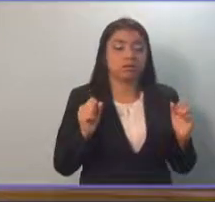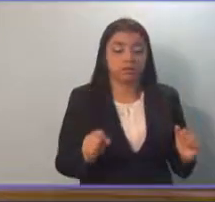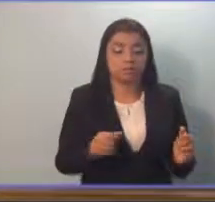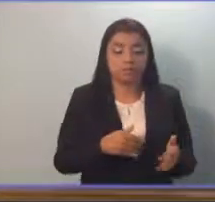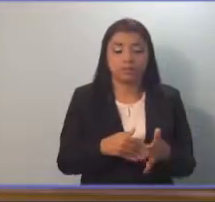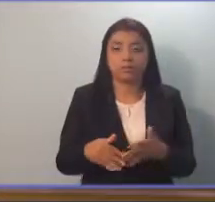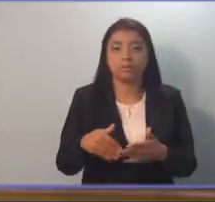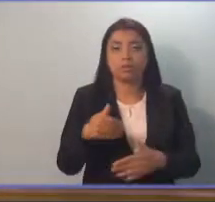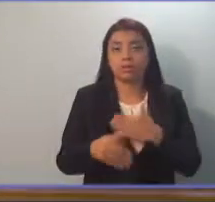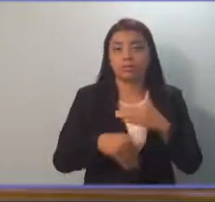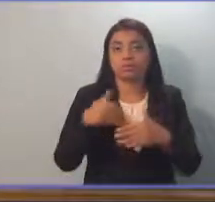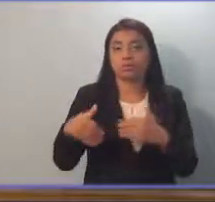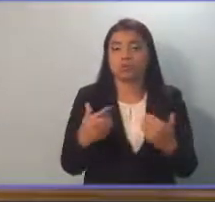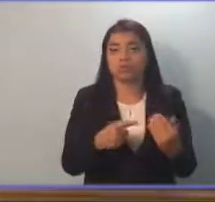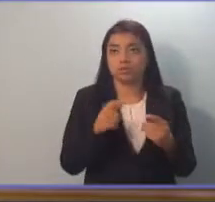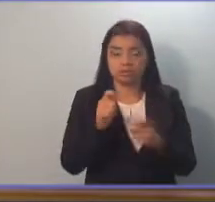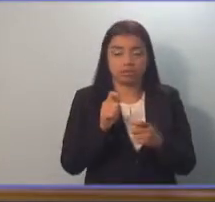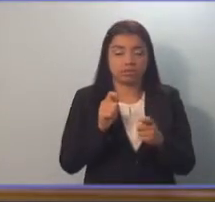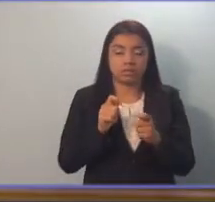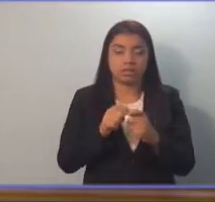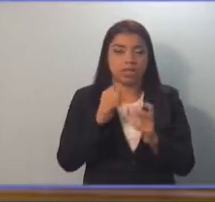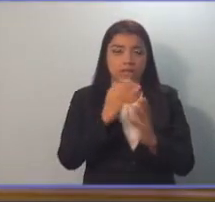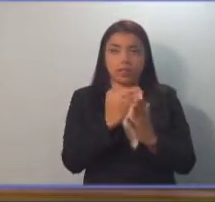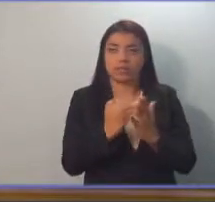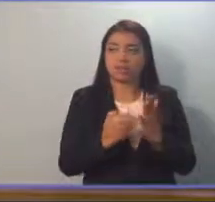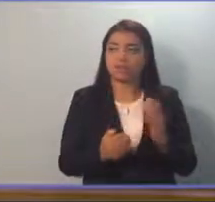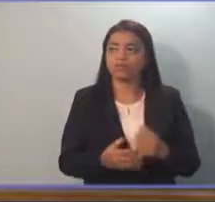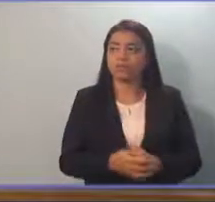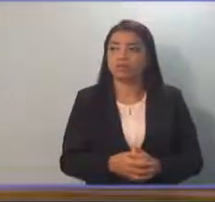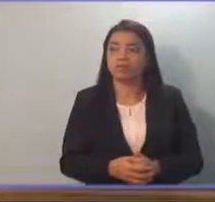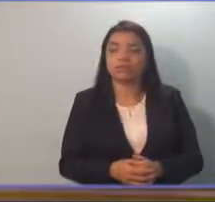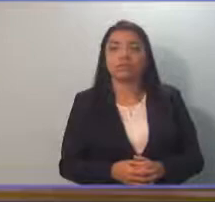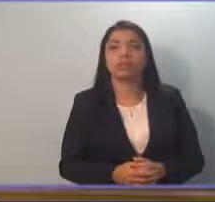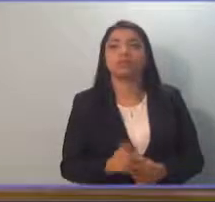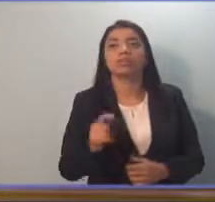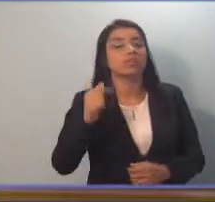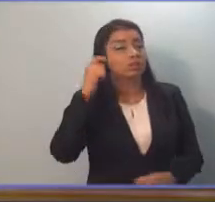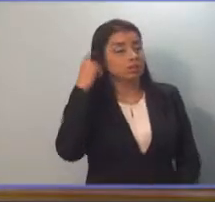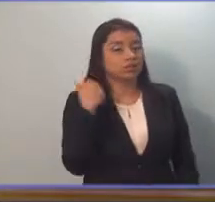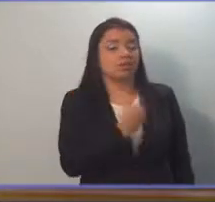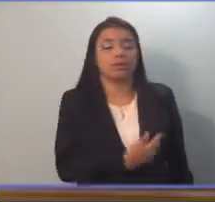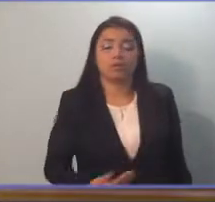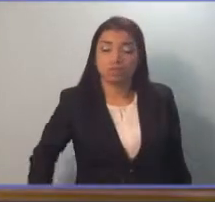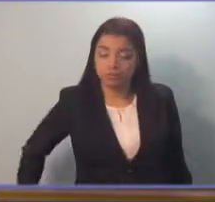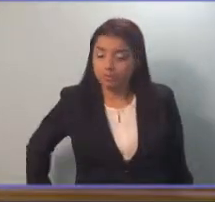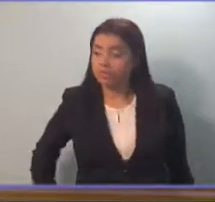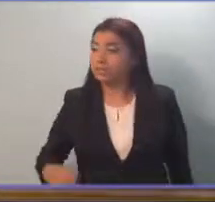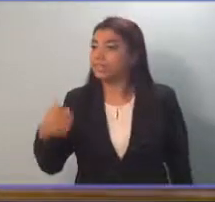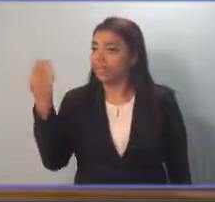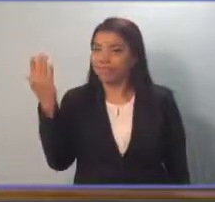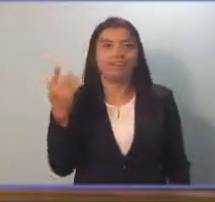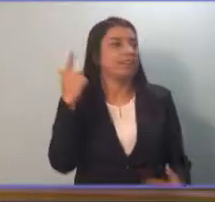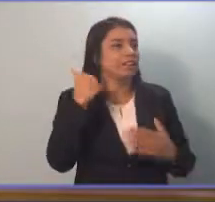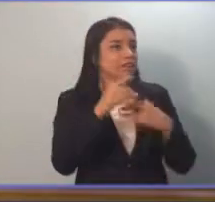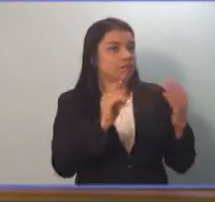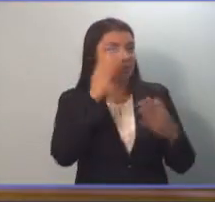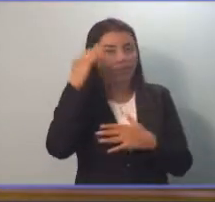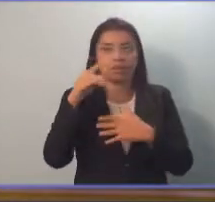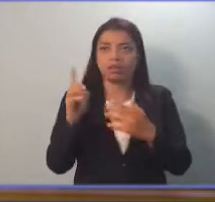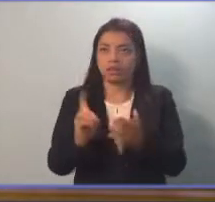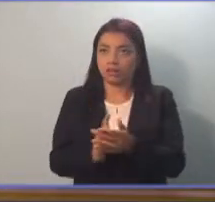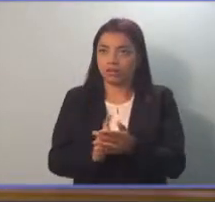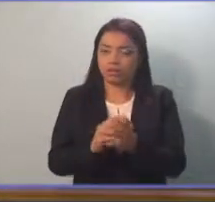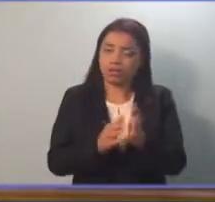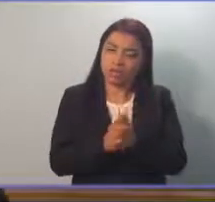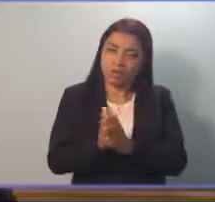iniciar los procesos respectivos. Esto es, señor presidente y señores diputados y diputadas, lo